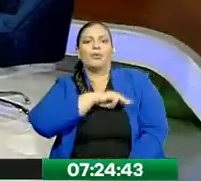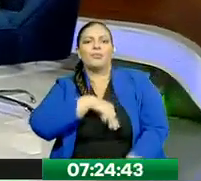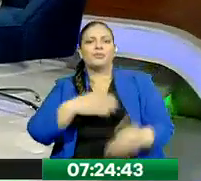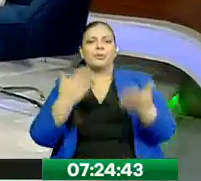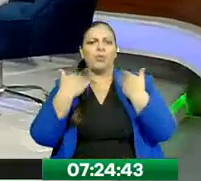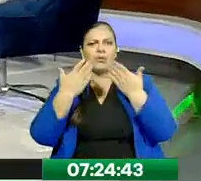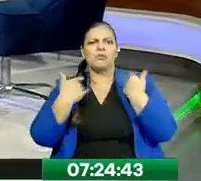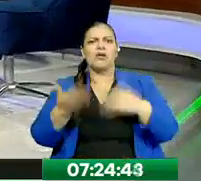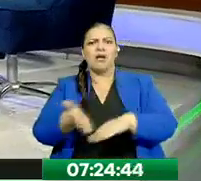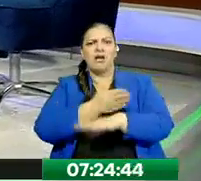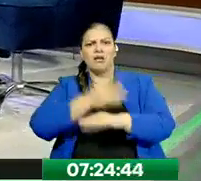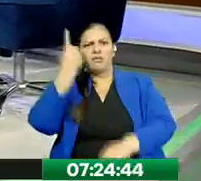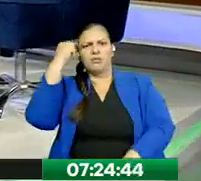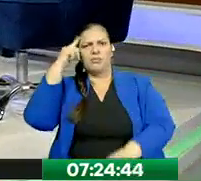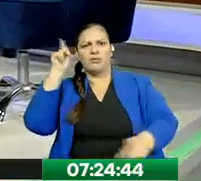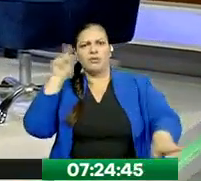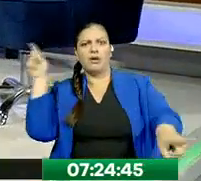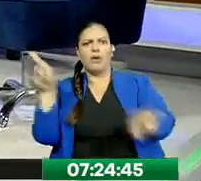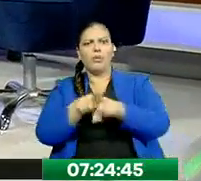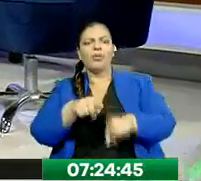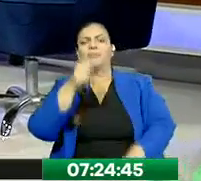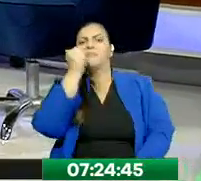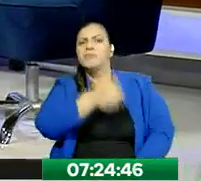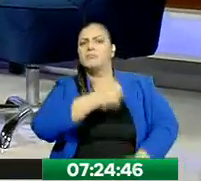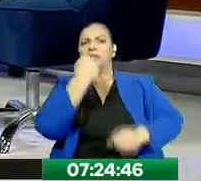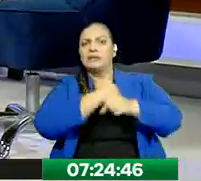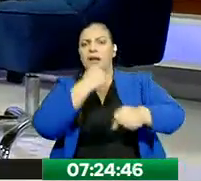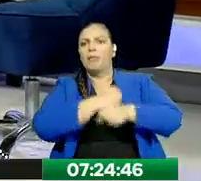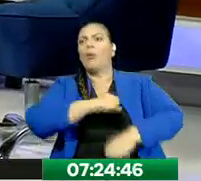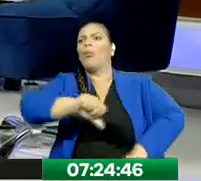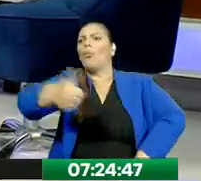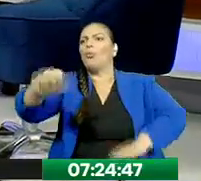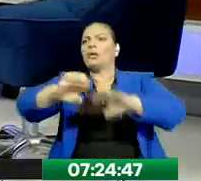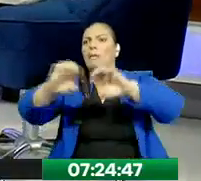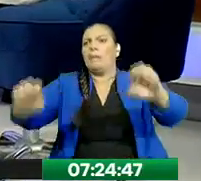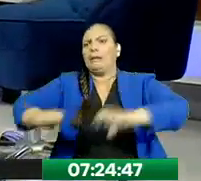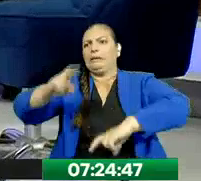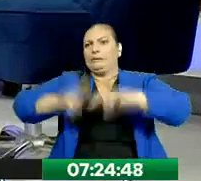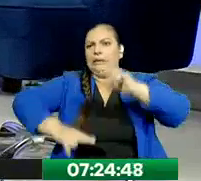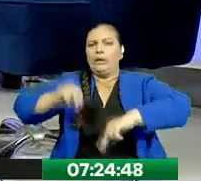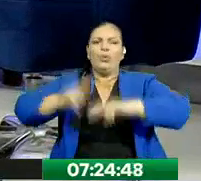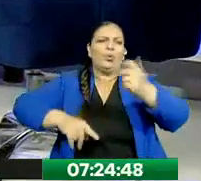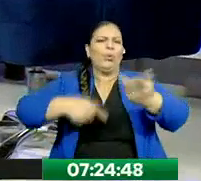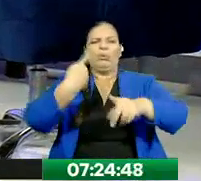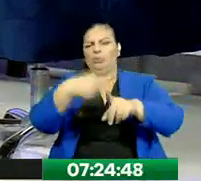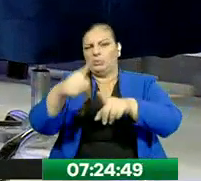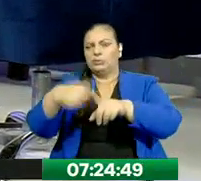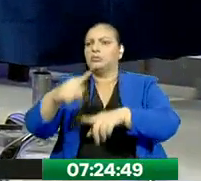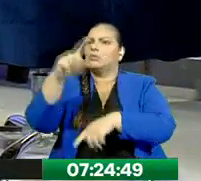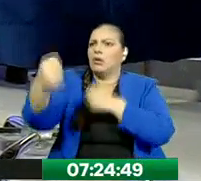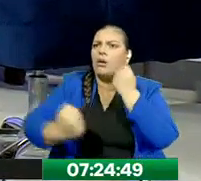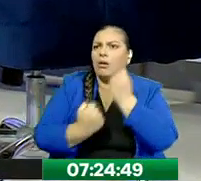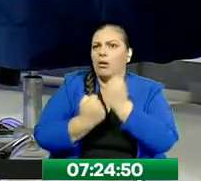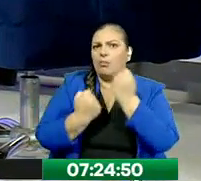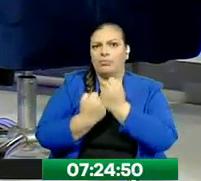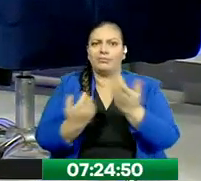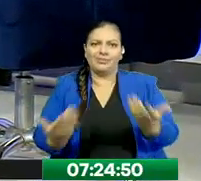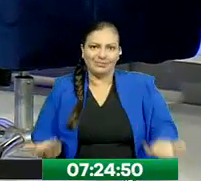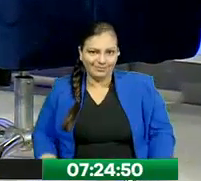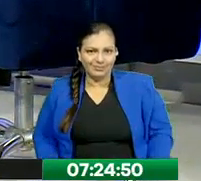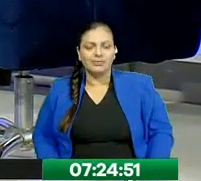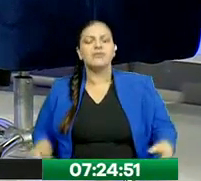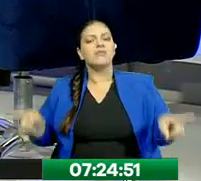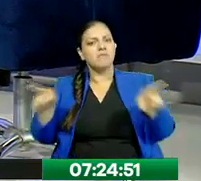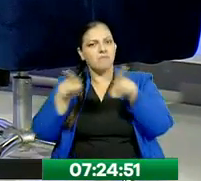todas las concesiones con saldos azules y eso es muy positivo porque para la ciudad obviamente le genera más ingresos. Estamos por terminar. ¿Cree usted que entonces hay